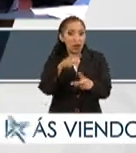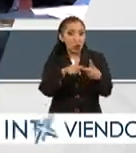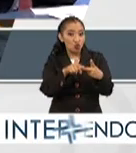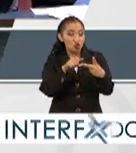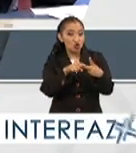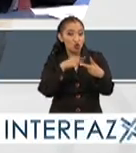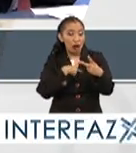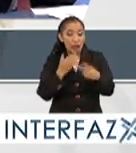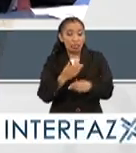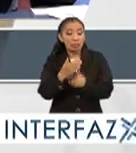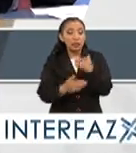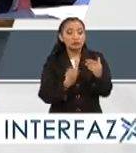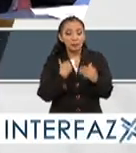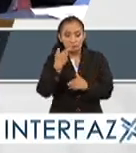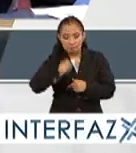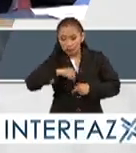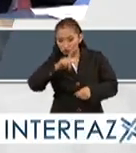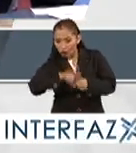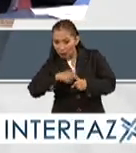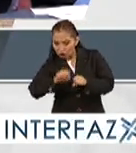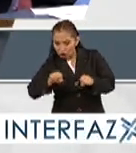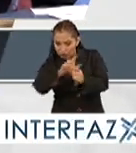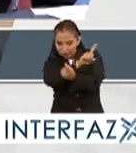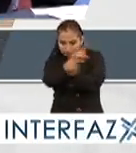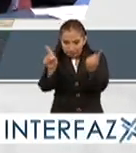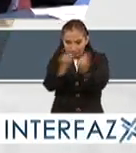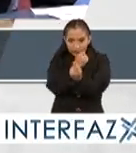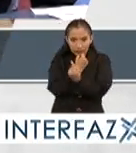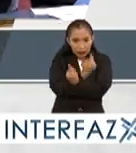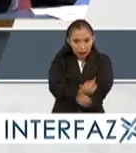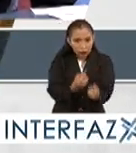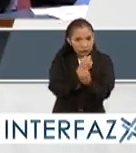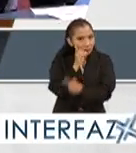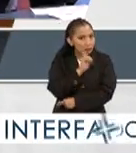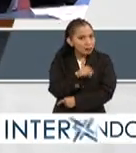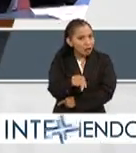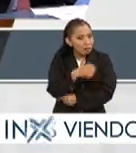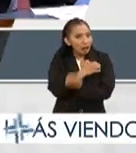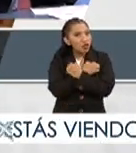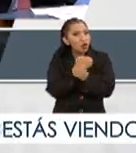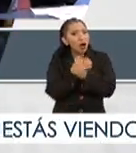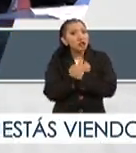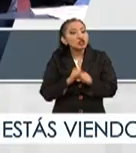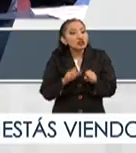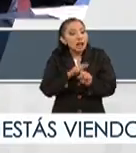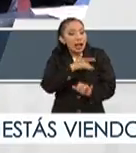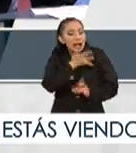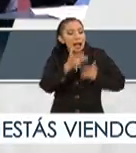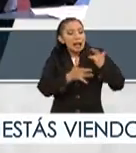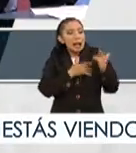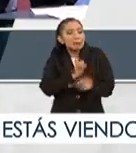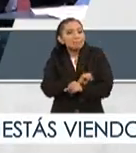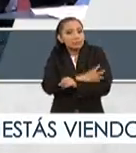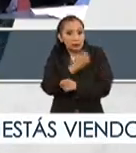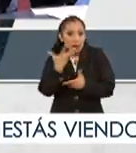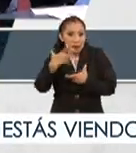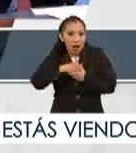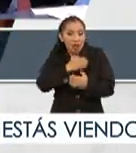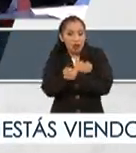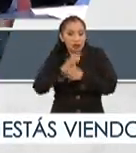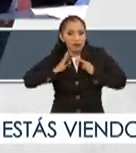segundo pilar, que es el desarrollo personal y social de las niñas y niños, es decir, la educación socioemocional,